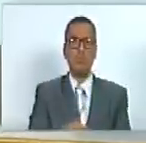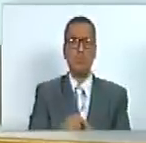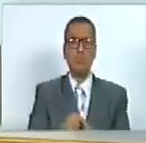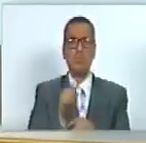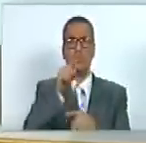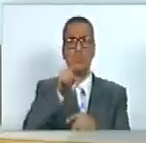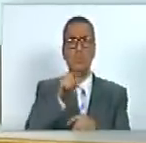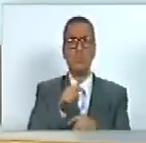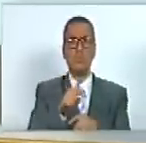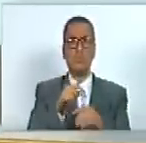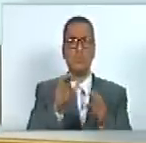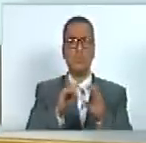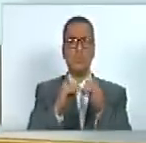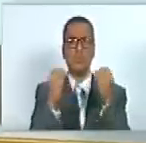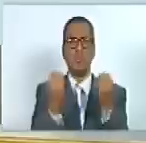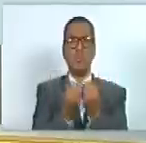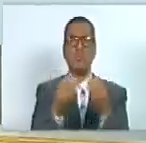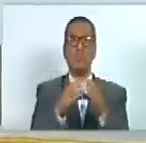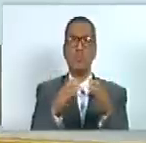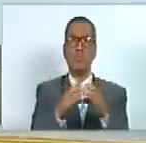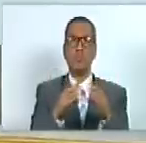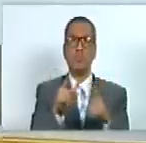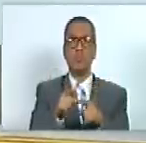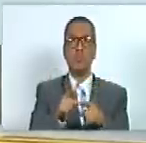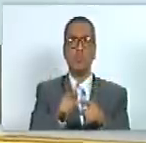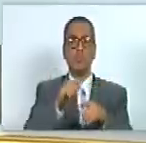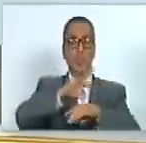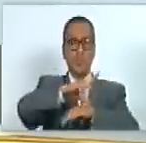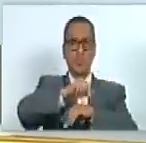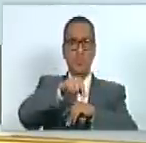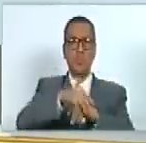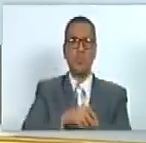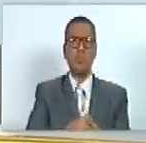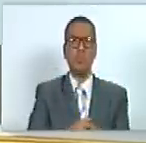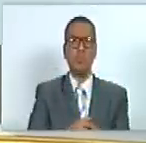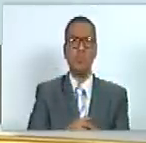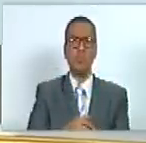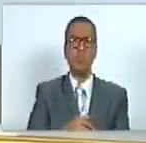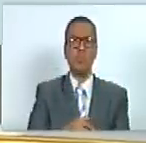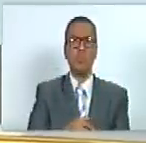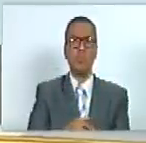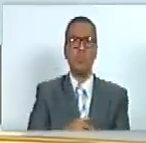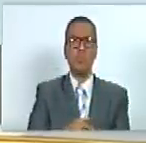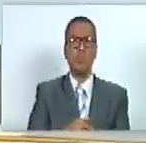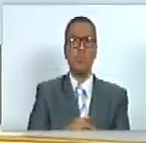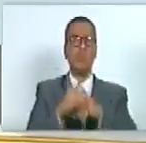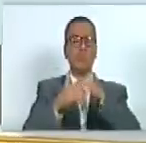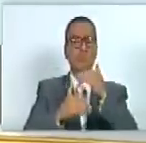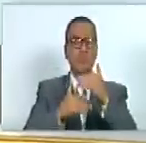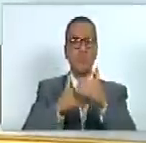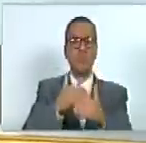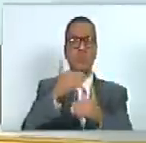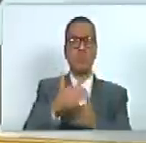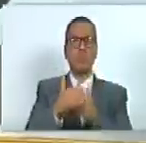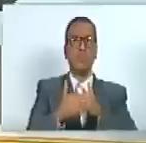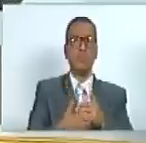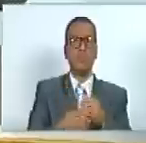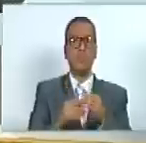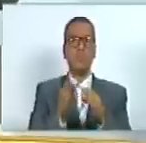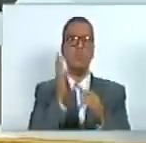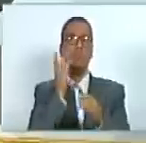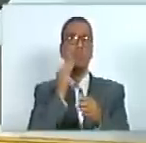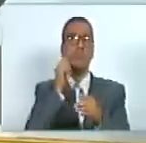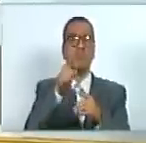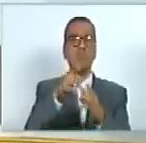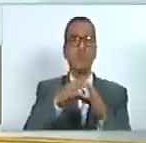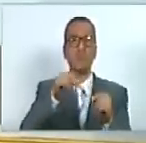una asociación para el delito que trasciende cualquier ejemplo